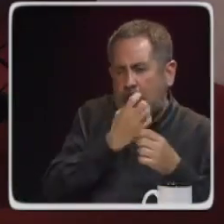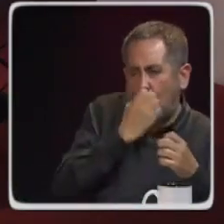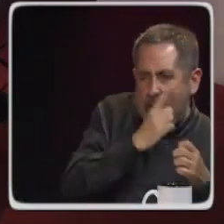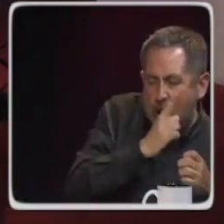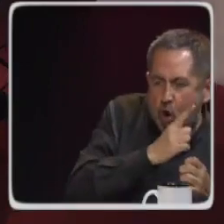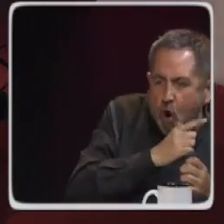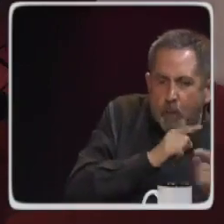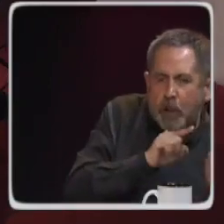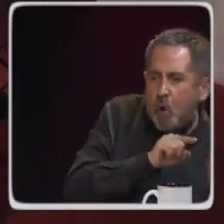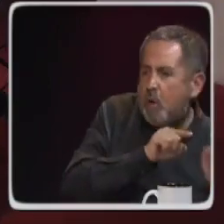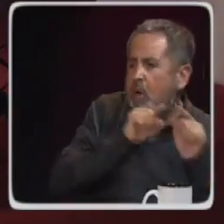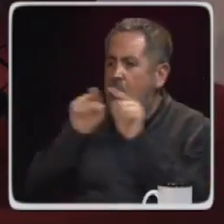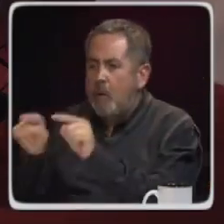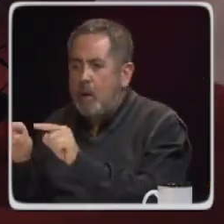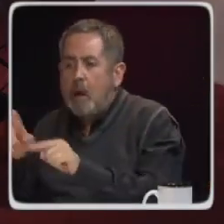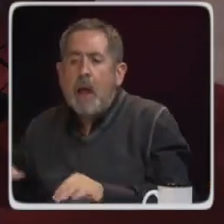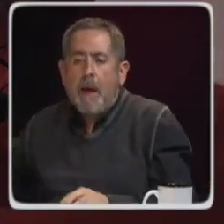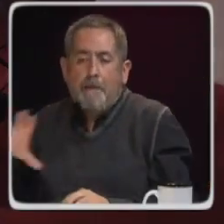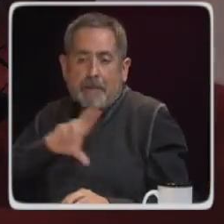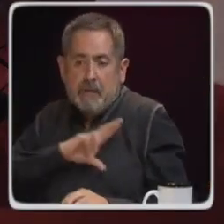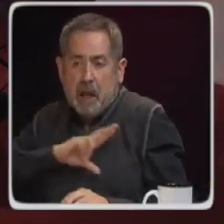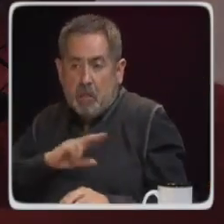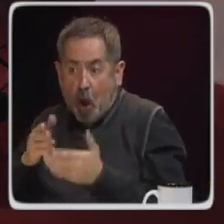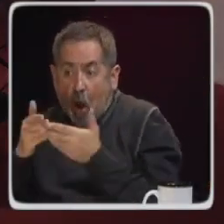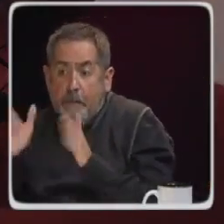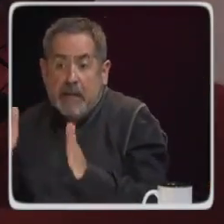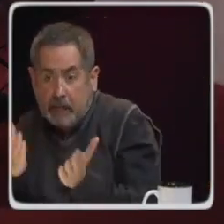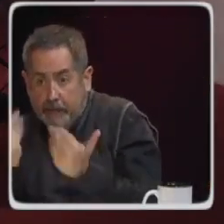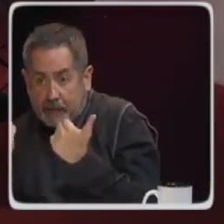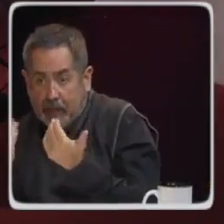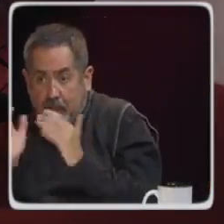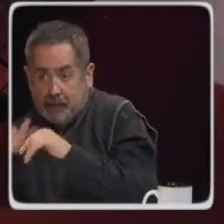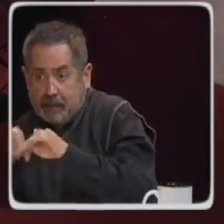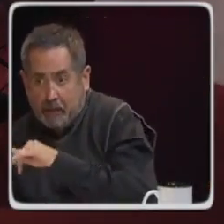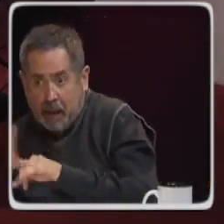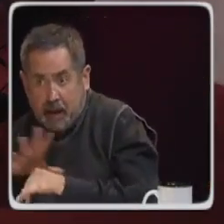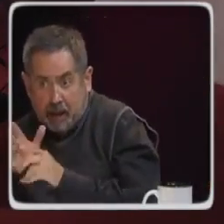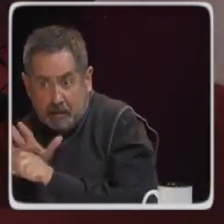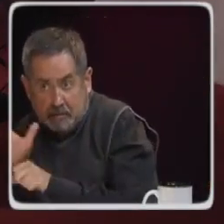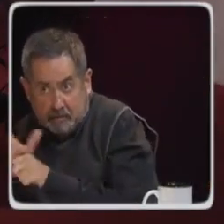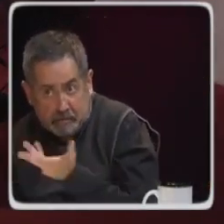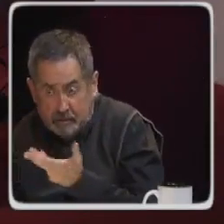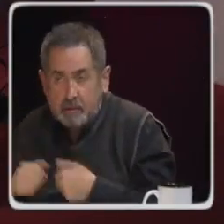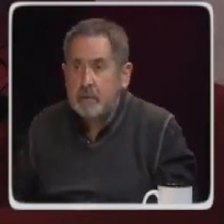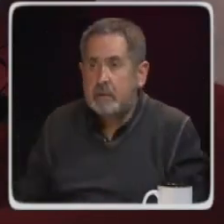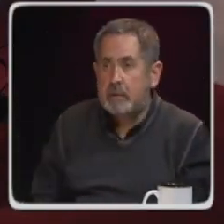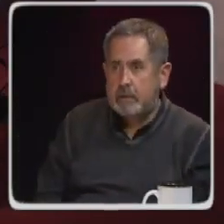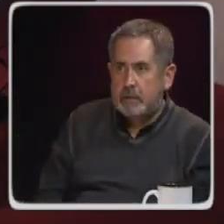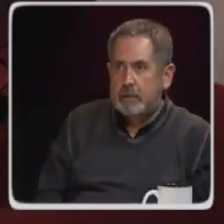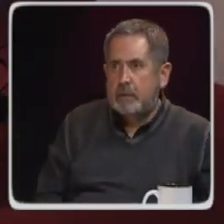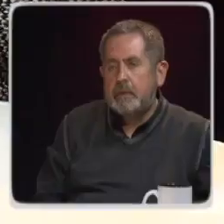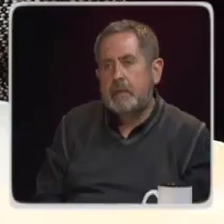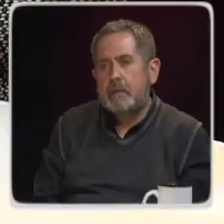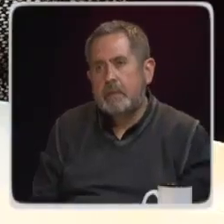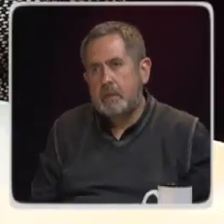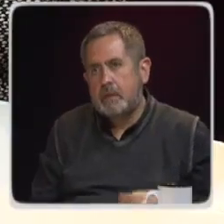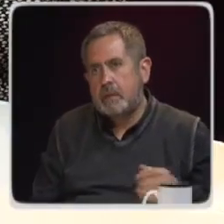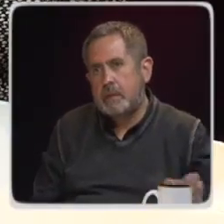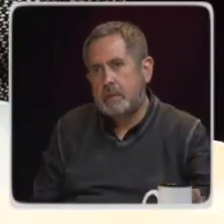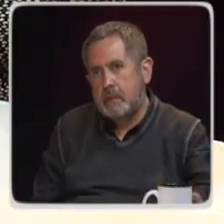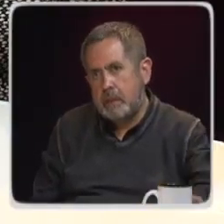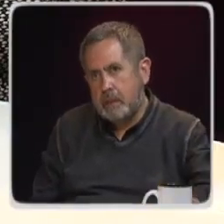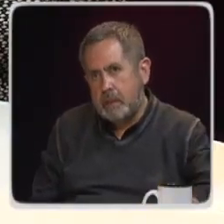veces las leyes sí empujan la visibilidad de los temas y a partir de la visibilidad empujan el cambio cultural. A